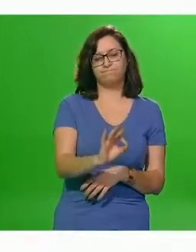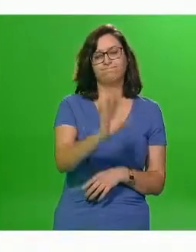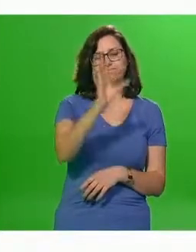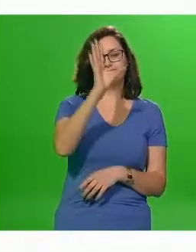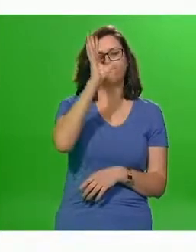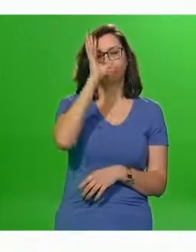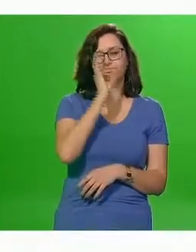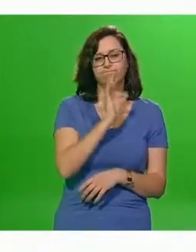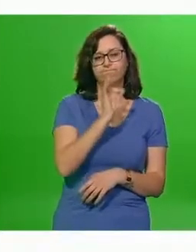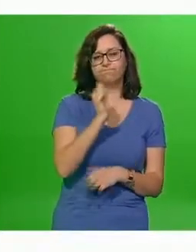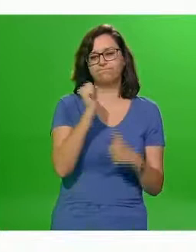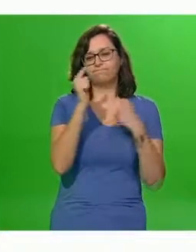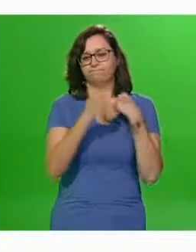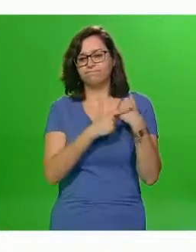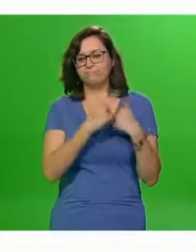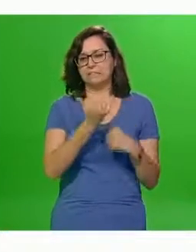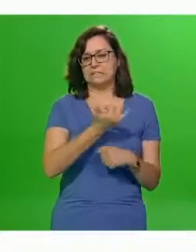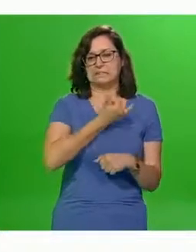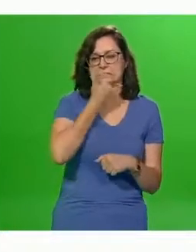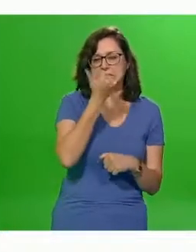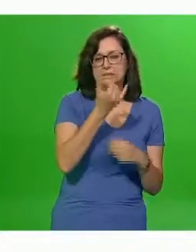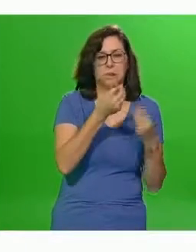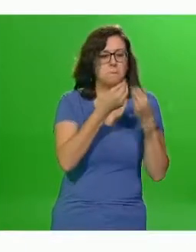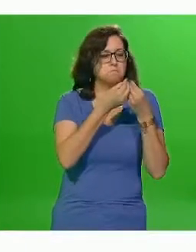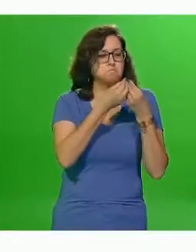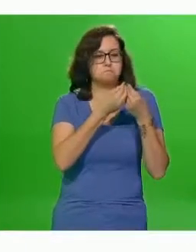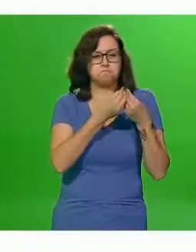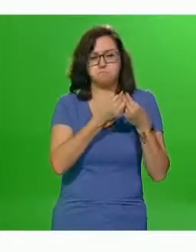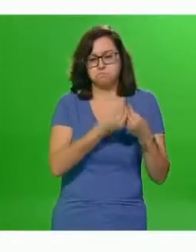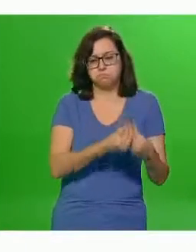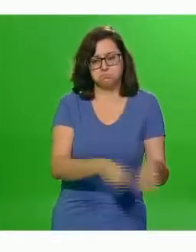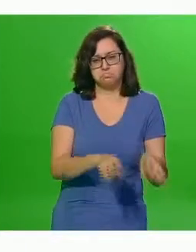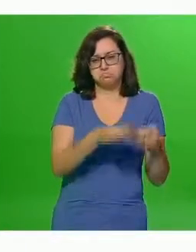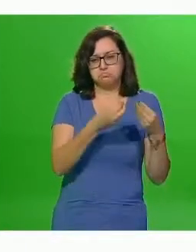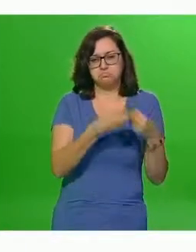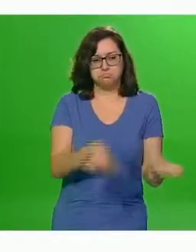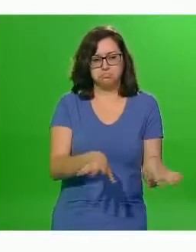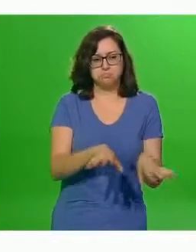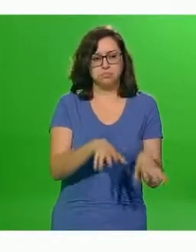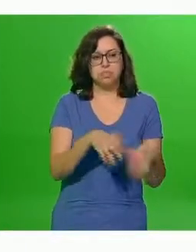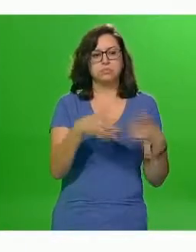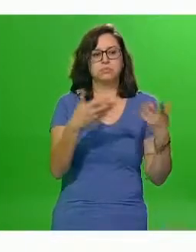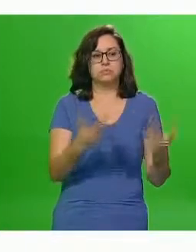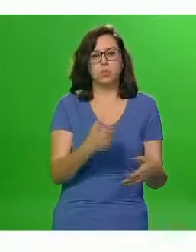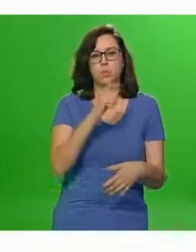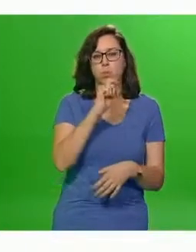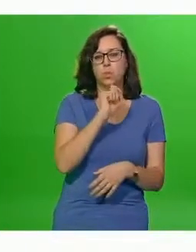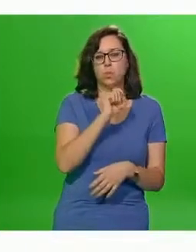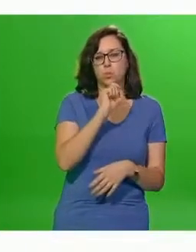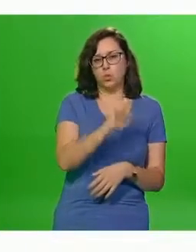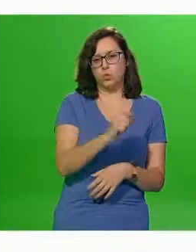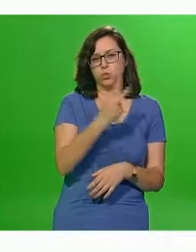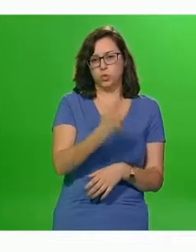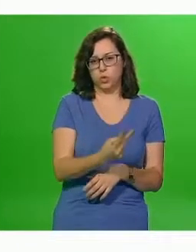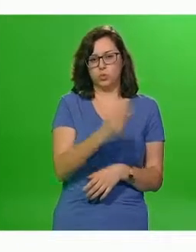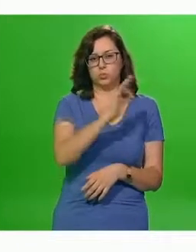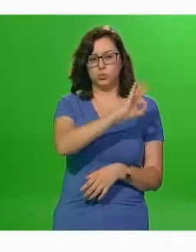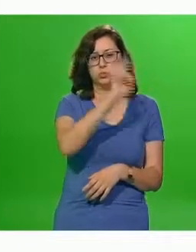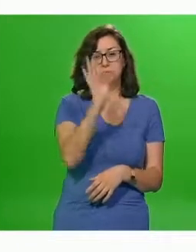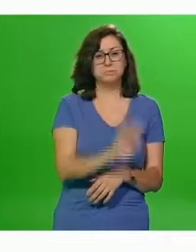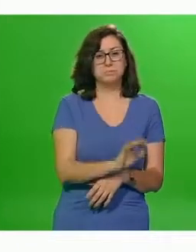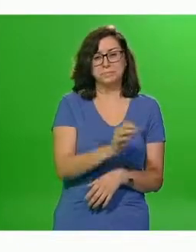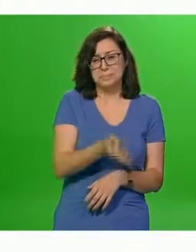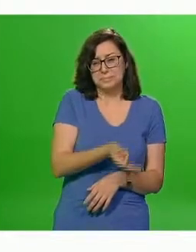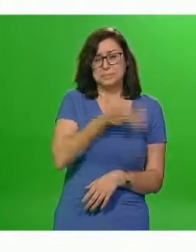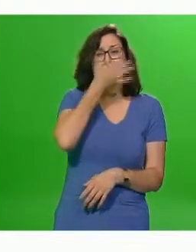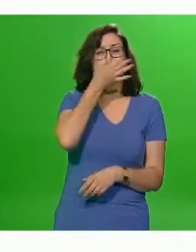tenido algún problema, que se han perdido o se han eliminado durante la operación, que como también hemos mencionado es un